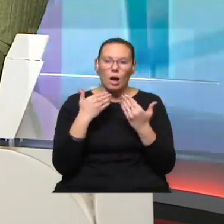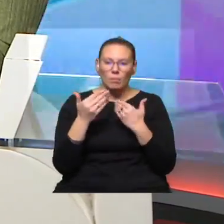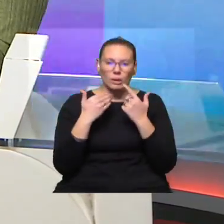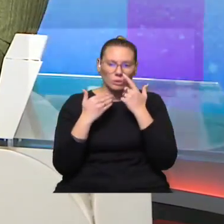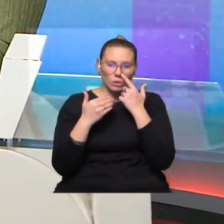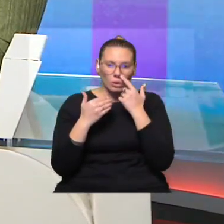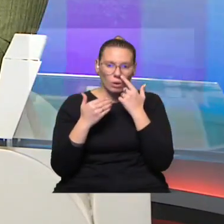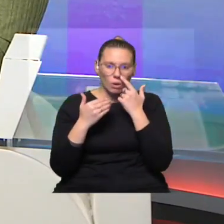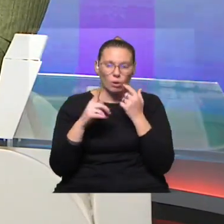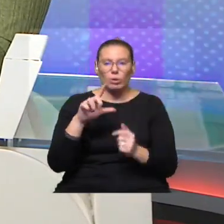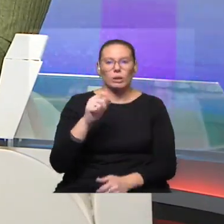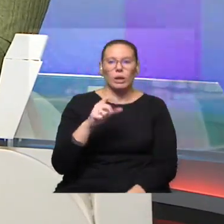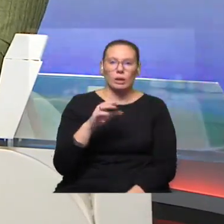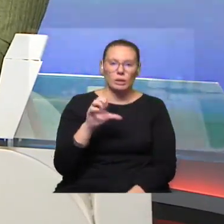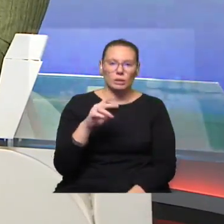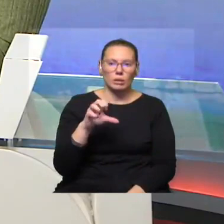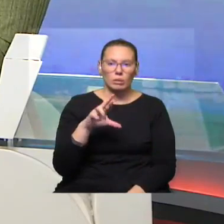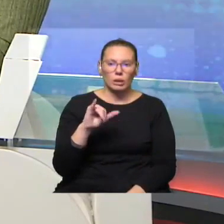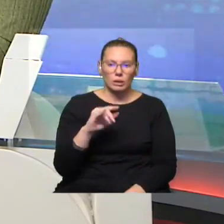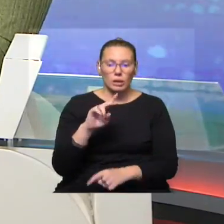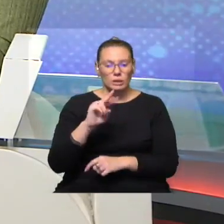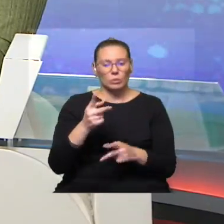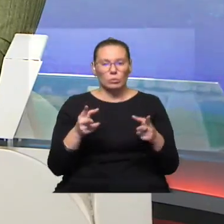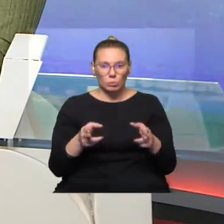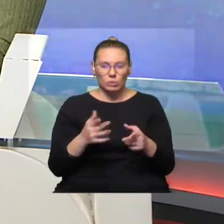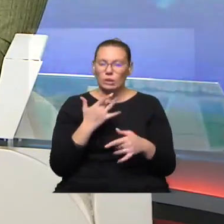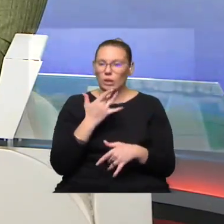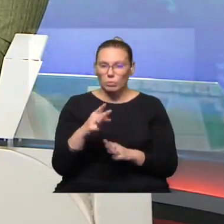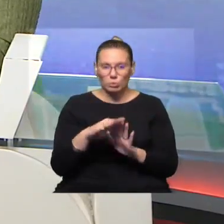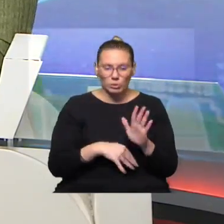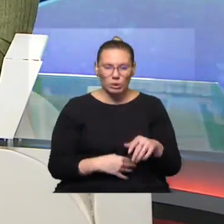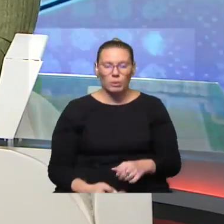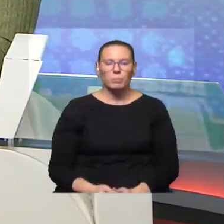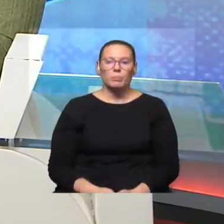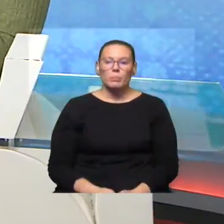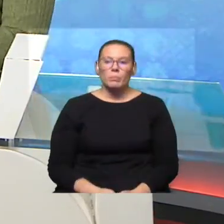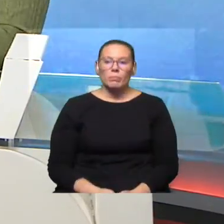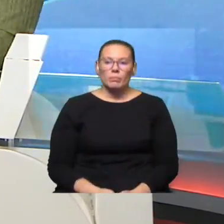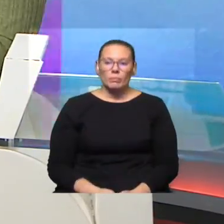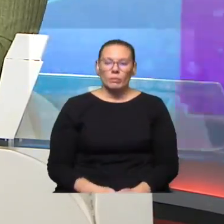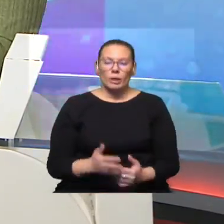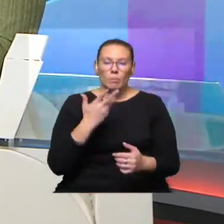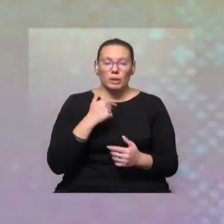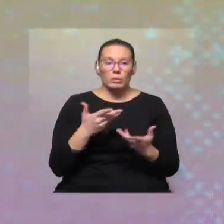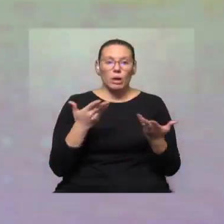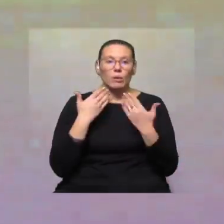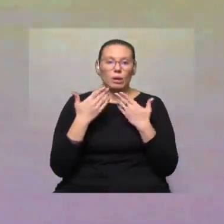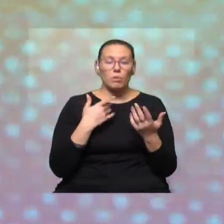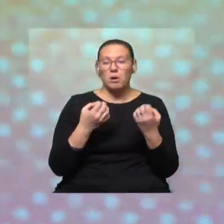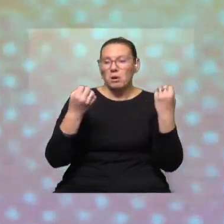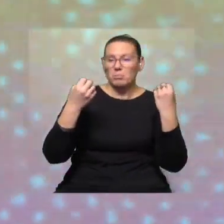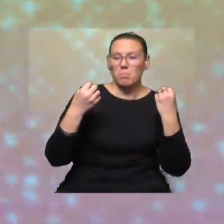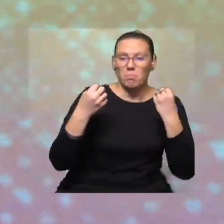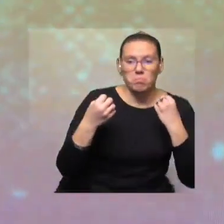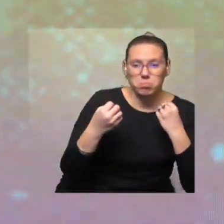conversando con Lala severi en el segundo bloque de este maravilloso programa excelente Me encantó y si hablamos de perdidos también te